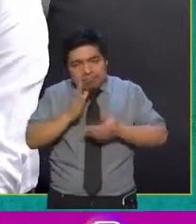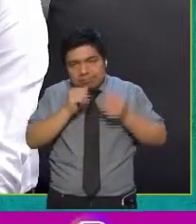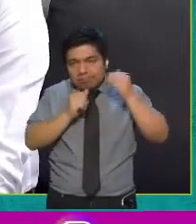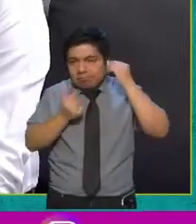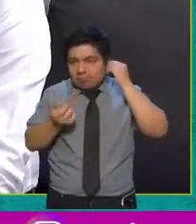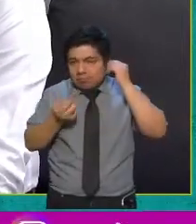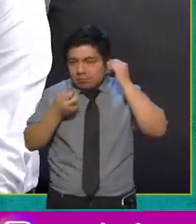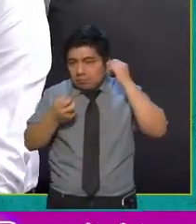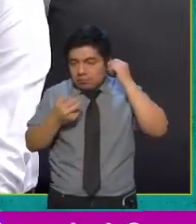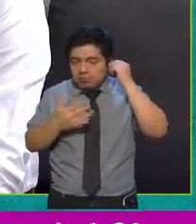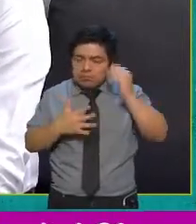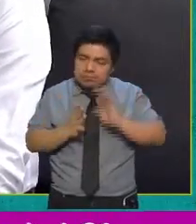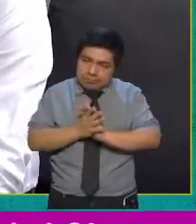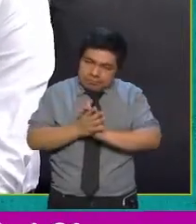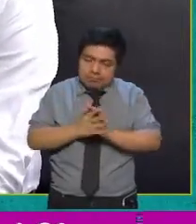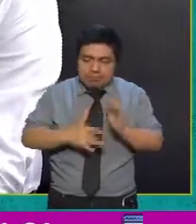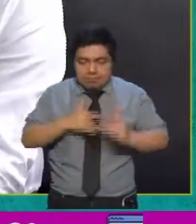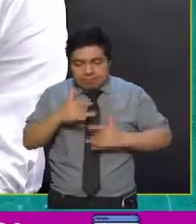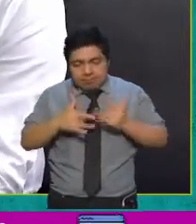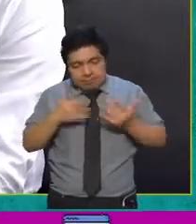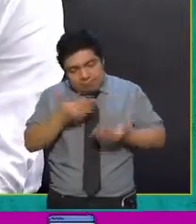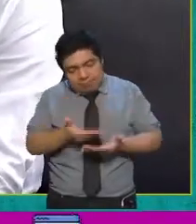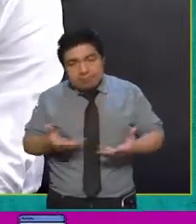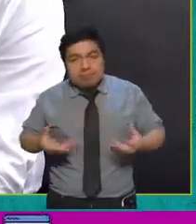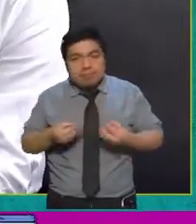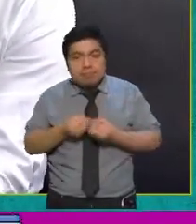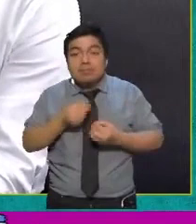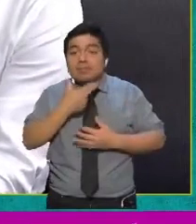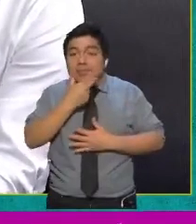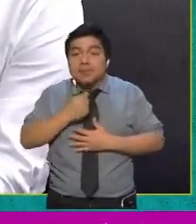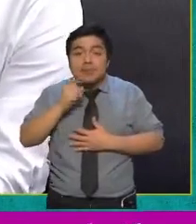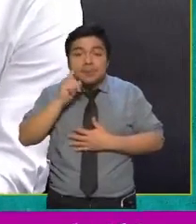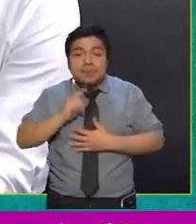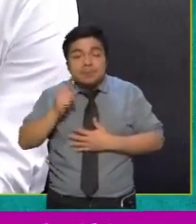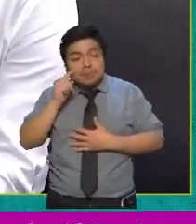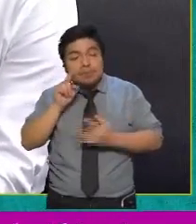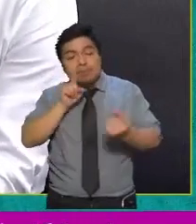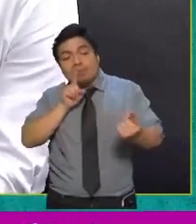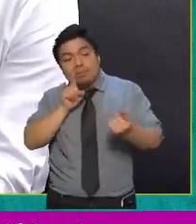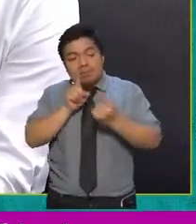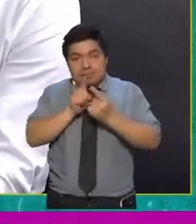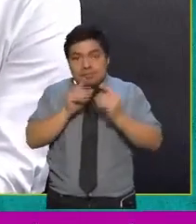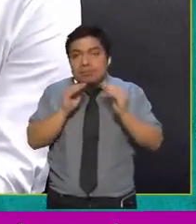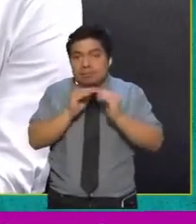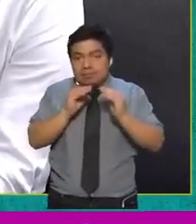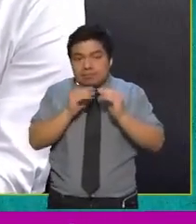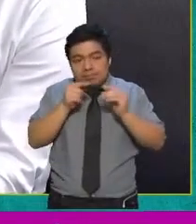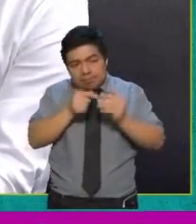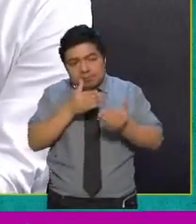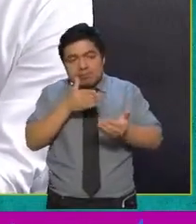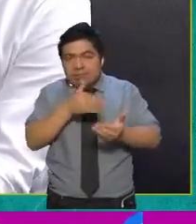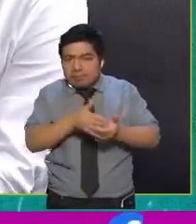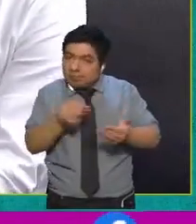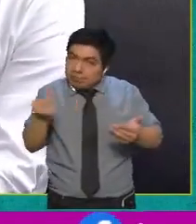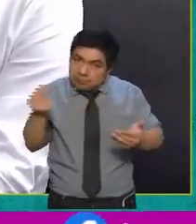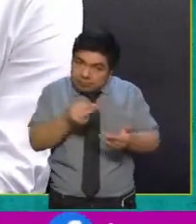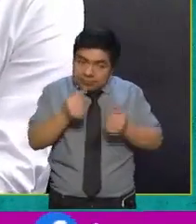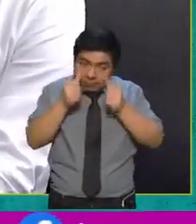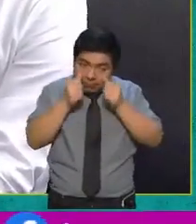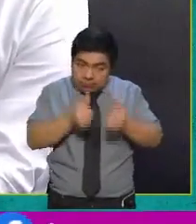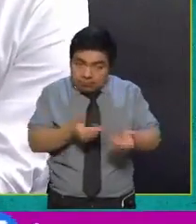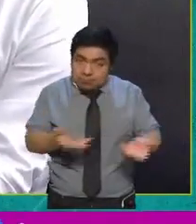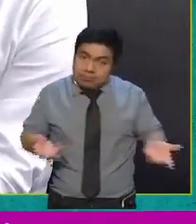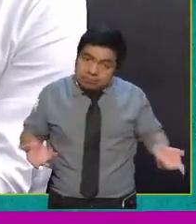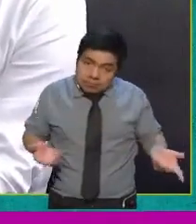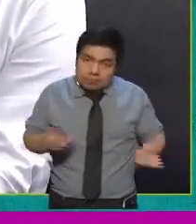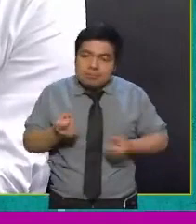hay que tener esta esta esta condescencia con ellos Ellas y ellos van a dar capacitaciones directas a las personas insaculados entonces pues también eh